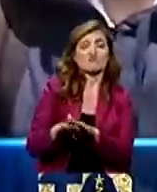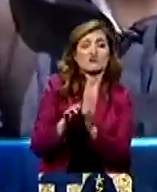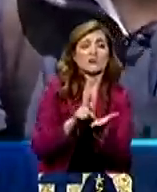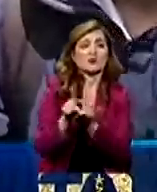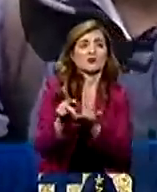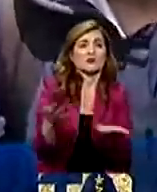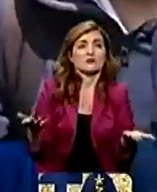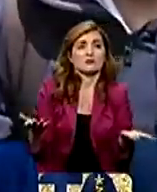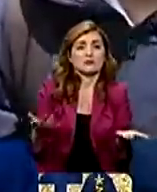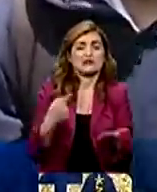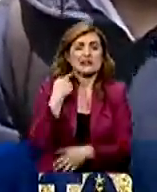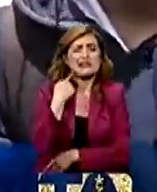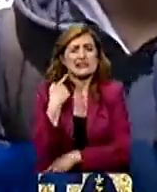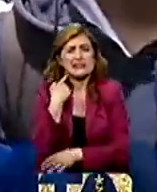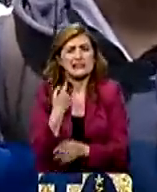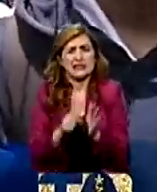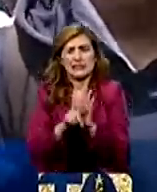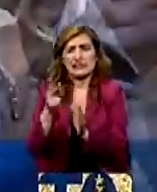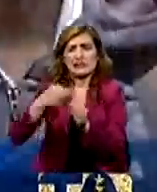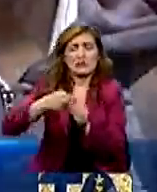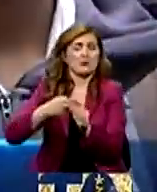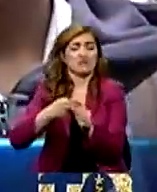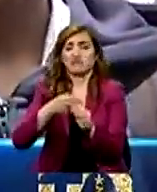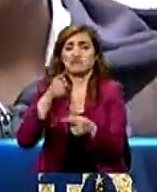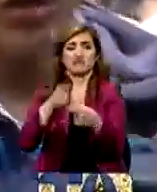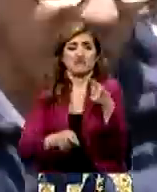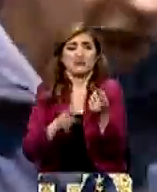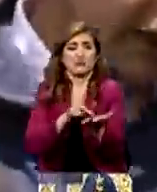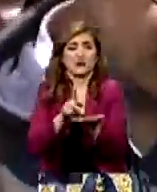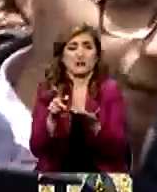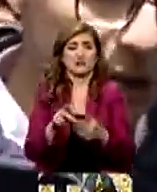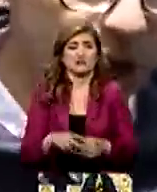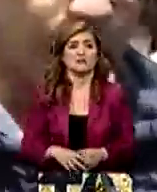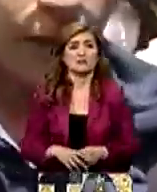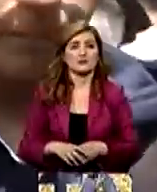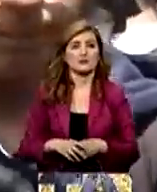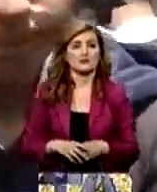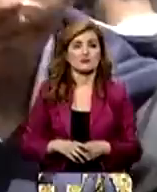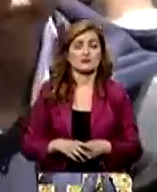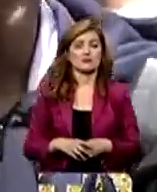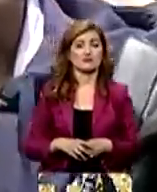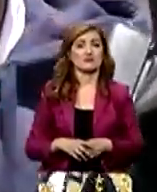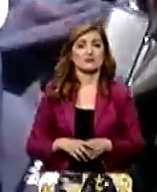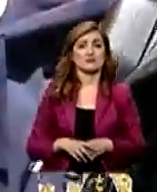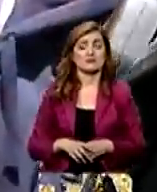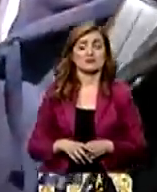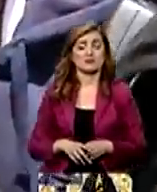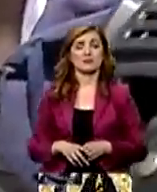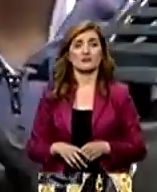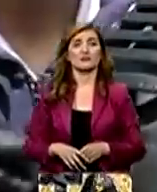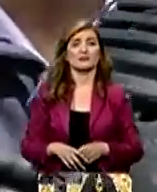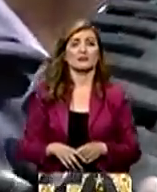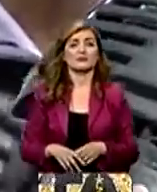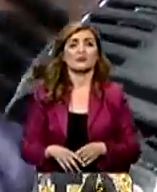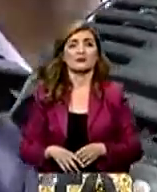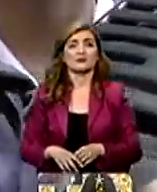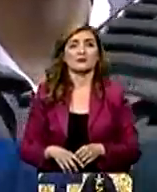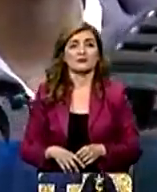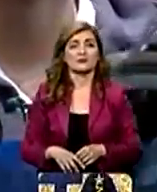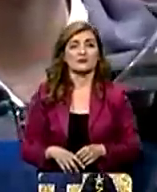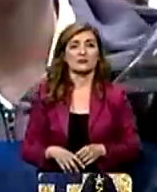cual no alcanza con esta alza de combustible. De otra manera, yo sé que no es la manera. Hay personas que ustedes que